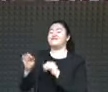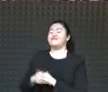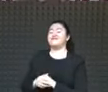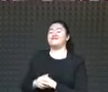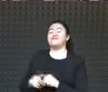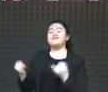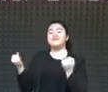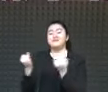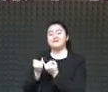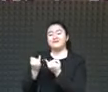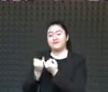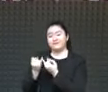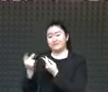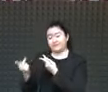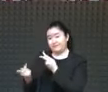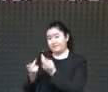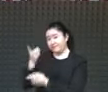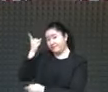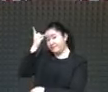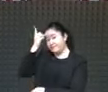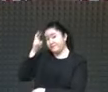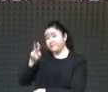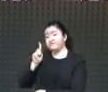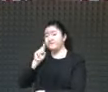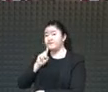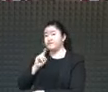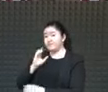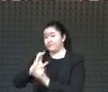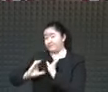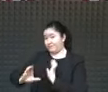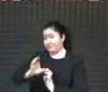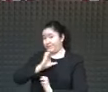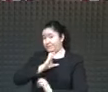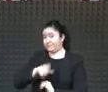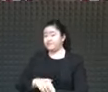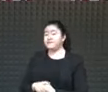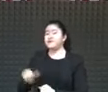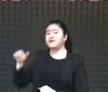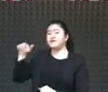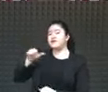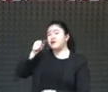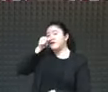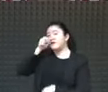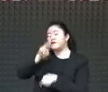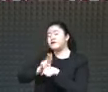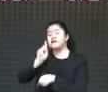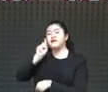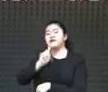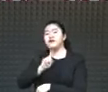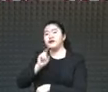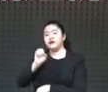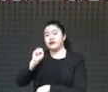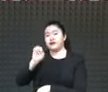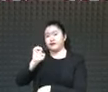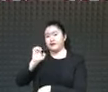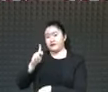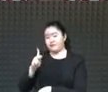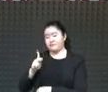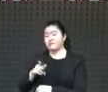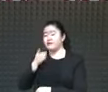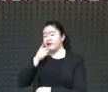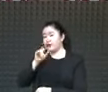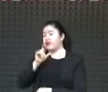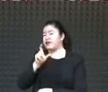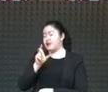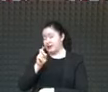me lo permite, doctora Claudia, el día de hoy la Secretaría de Educación Pública reitera, regreso el 30 de agosto